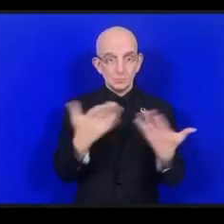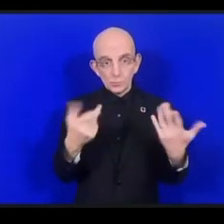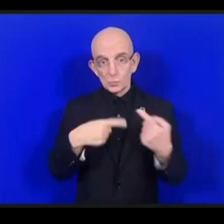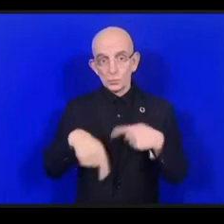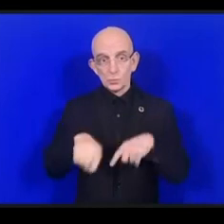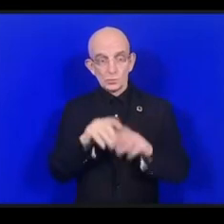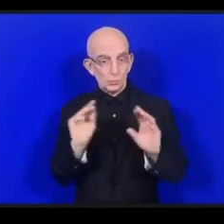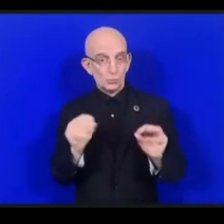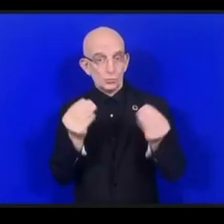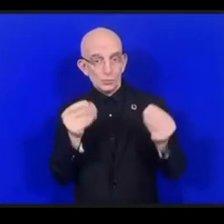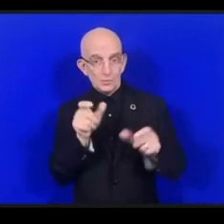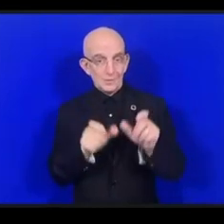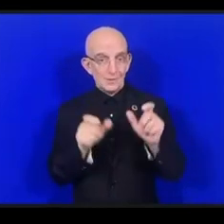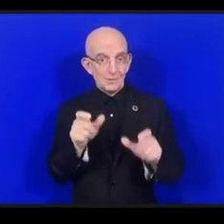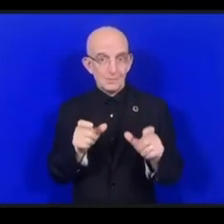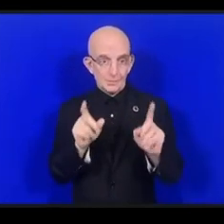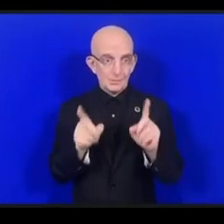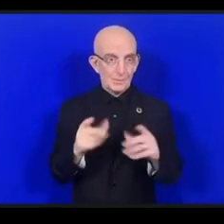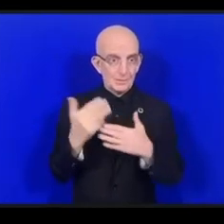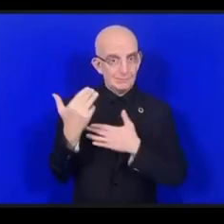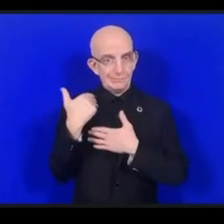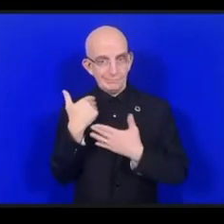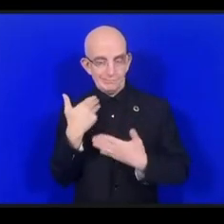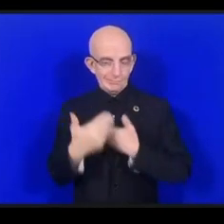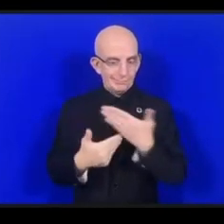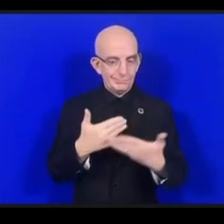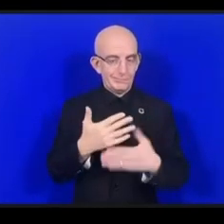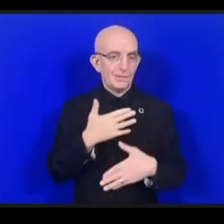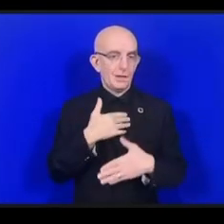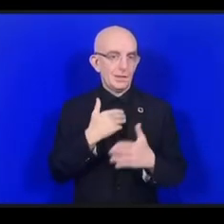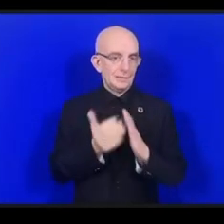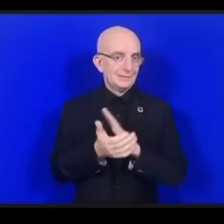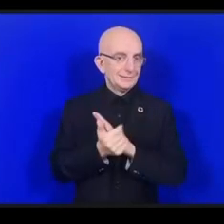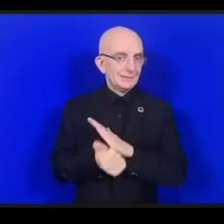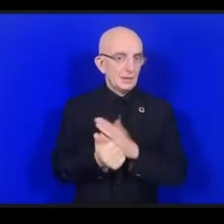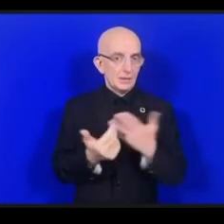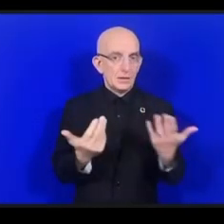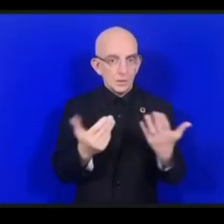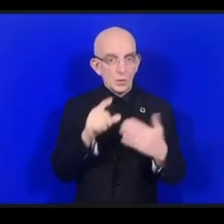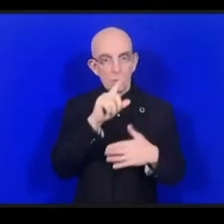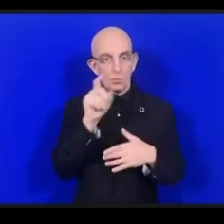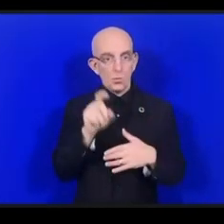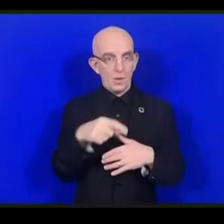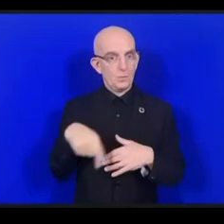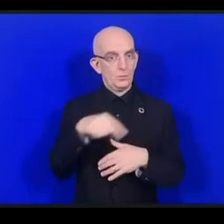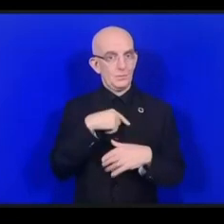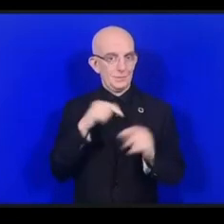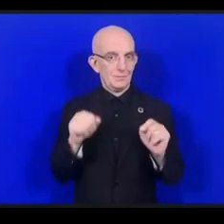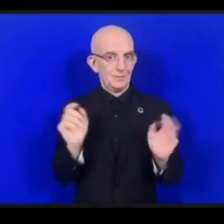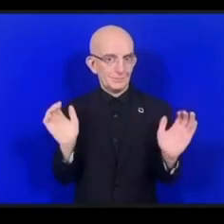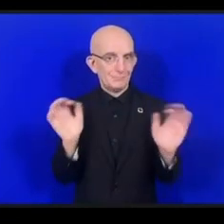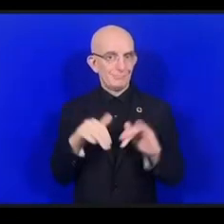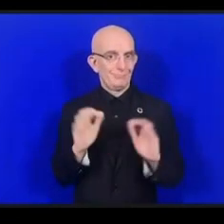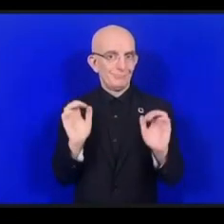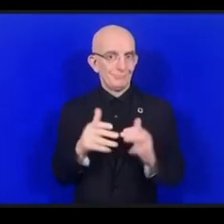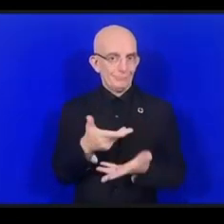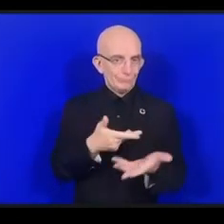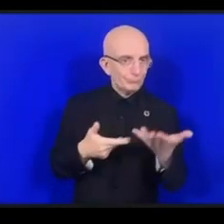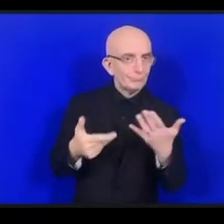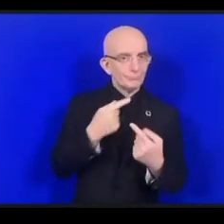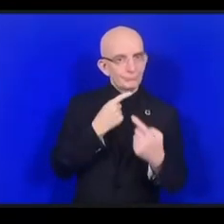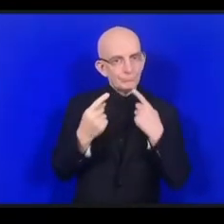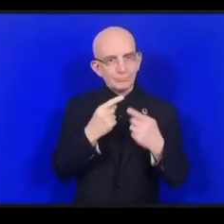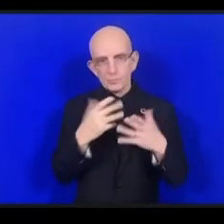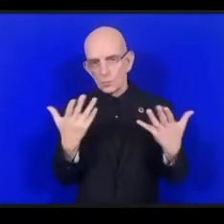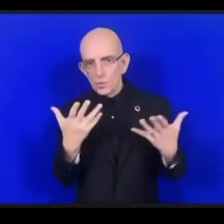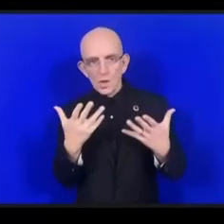tenemos que participar en todos estos ámbitos porque somos entusiastas nos gusta hablar